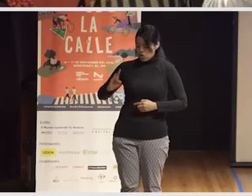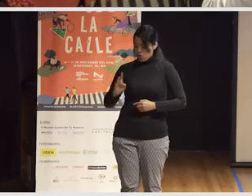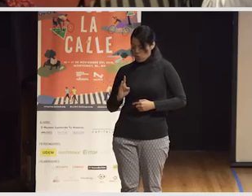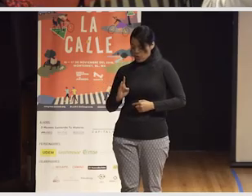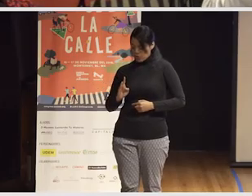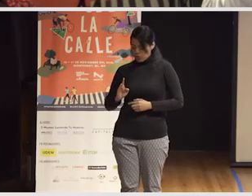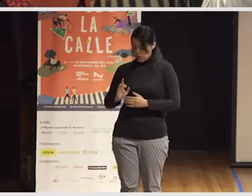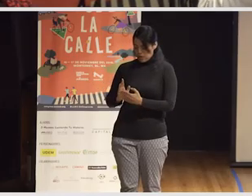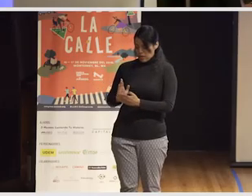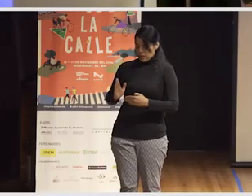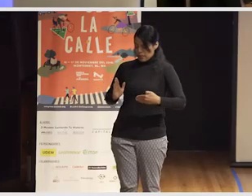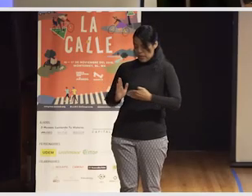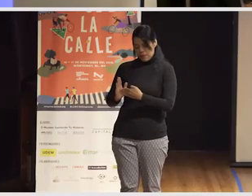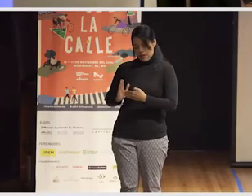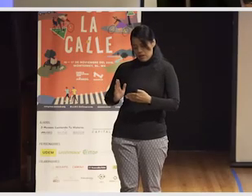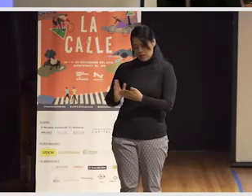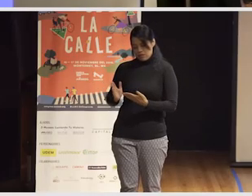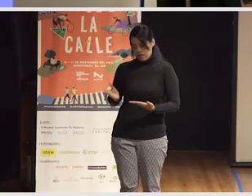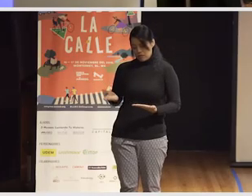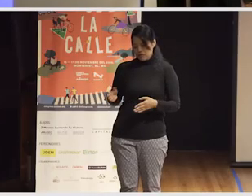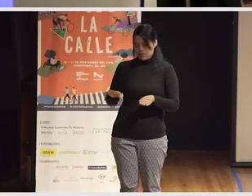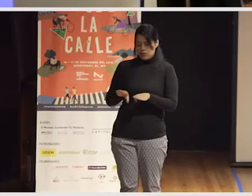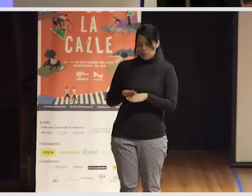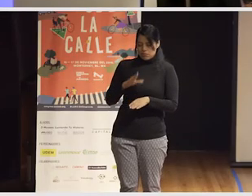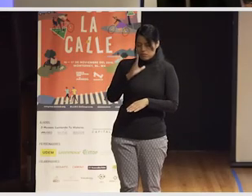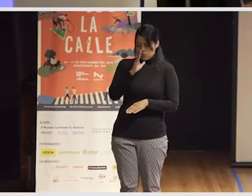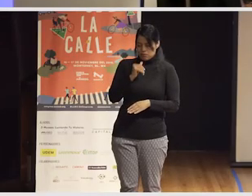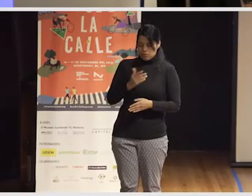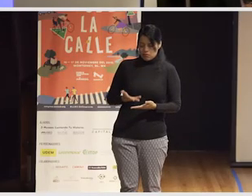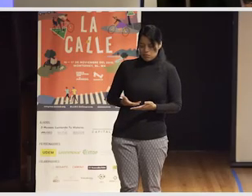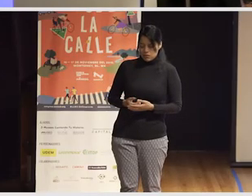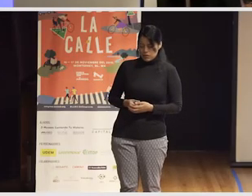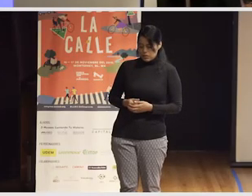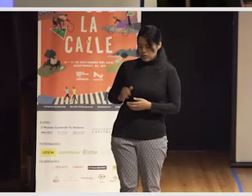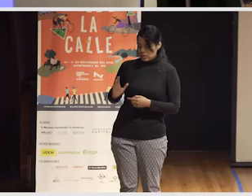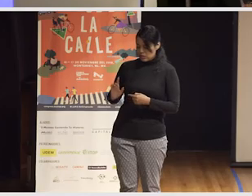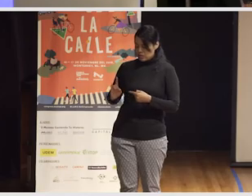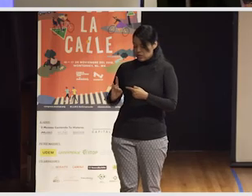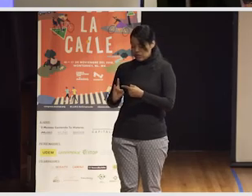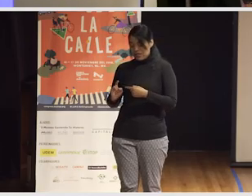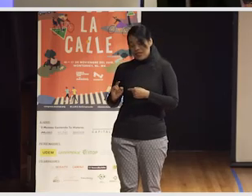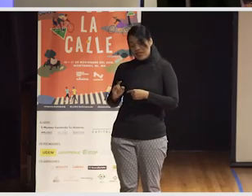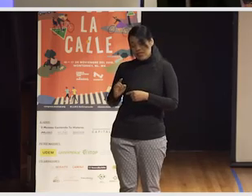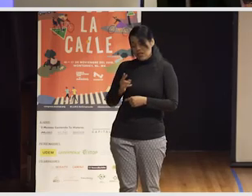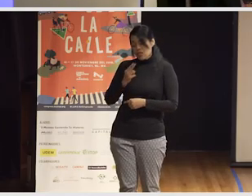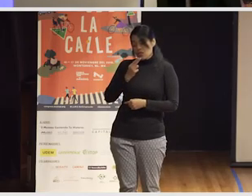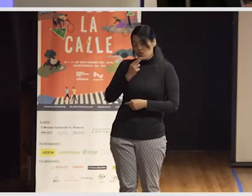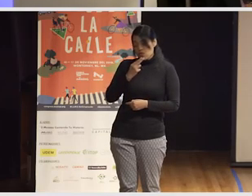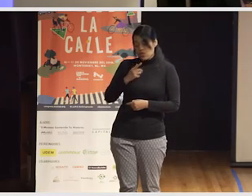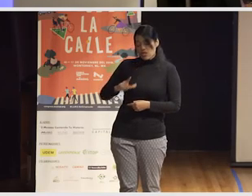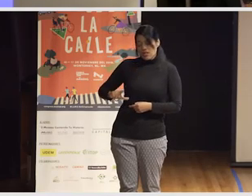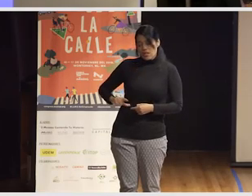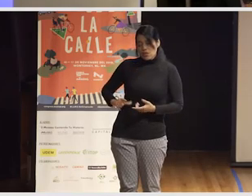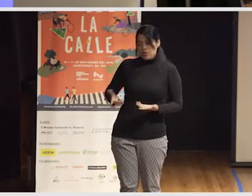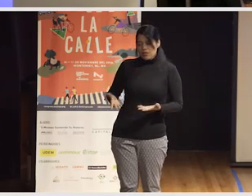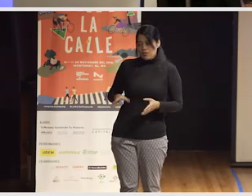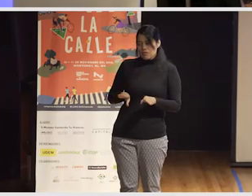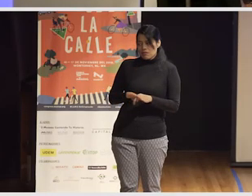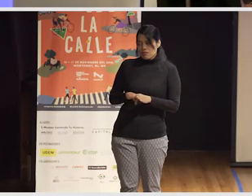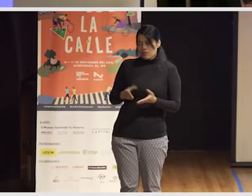un poco esa congruencia cuando uno de los principales consumidores de estos espacios es el propio gobierno entonces sí o sea también no